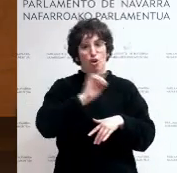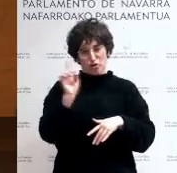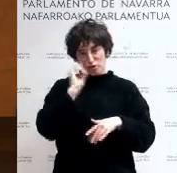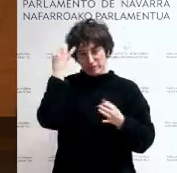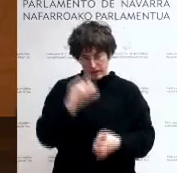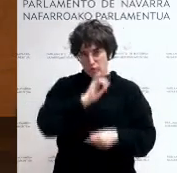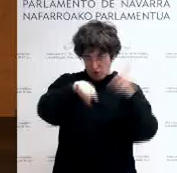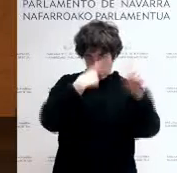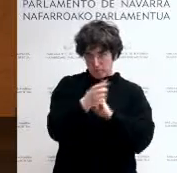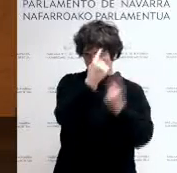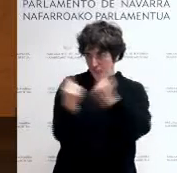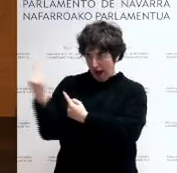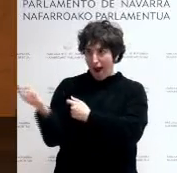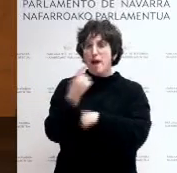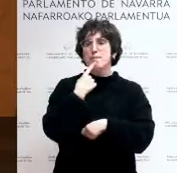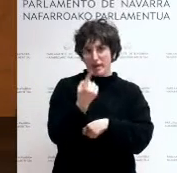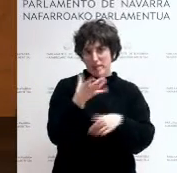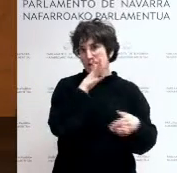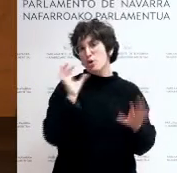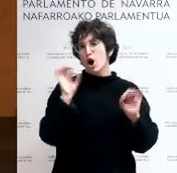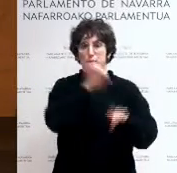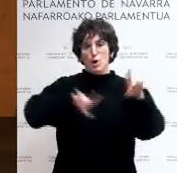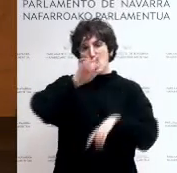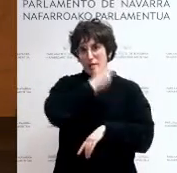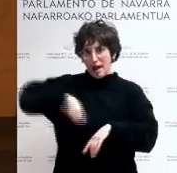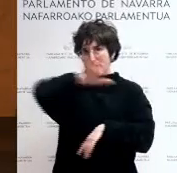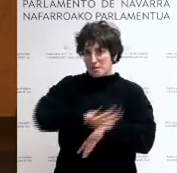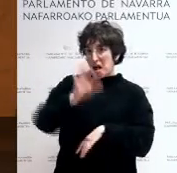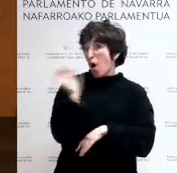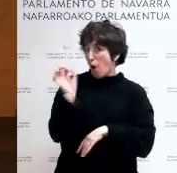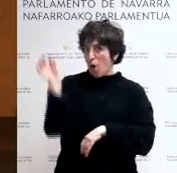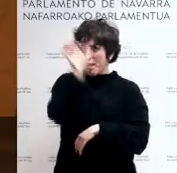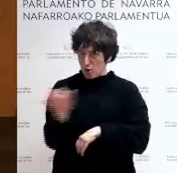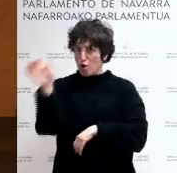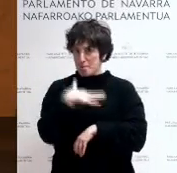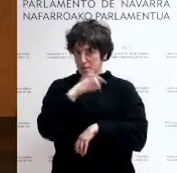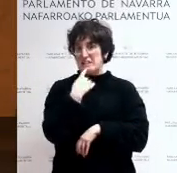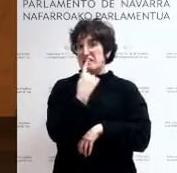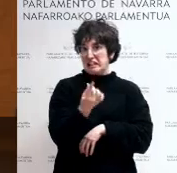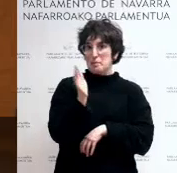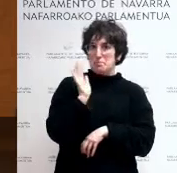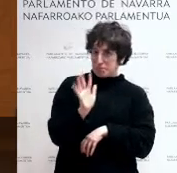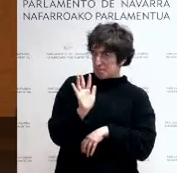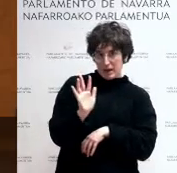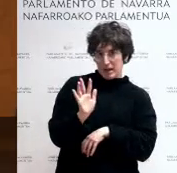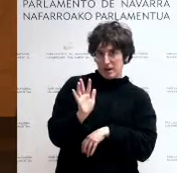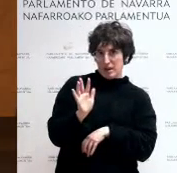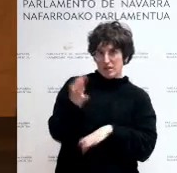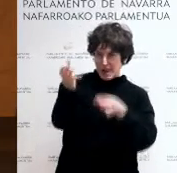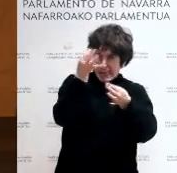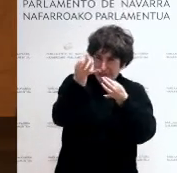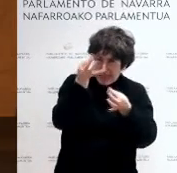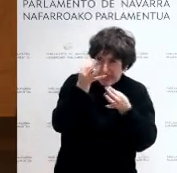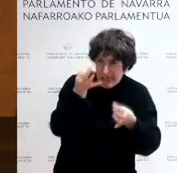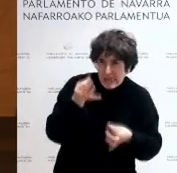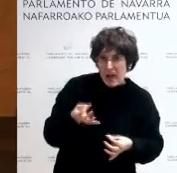esto es un problema que afecta a toda España, incluso podríamos decir o dirán a toda Europa, pero no quieren analizar con detalle lo que está pasando